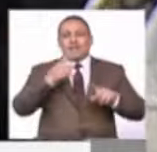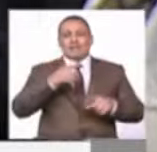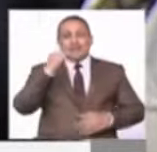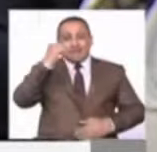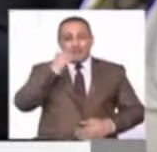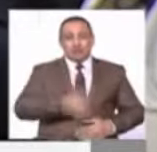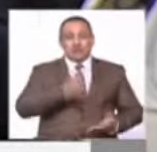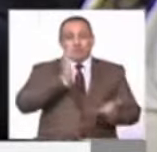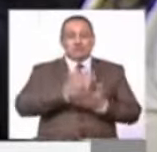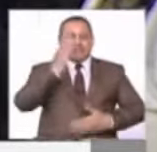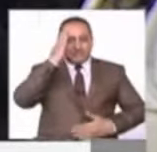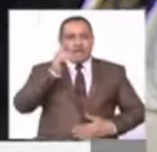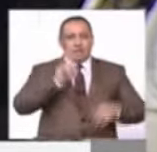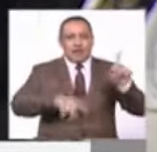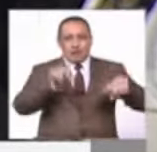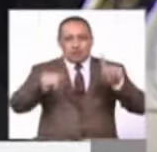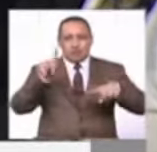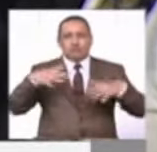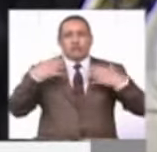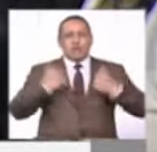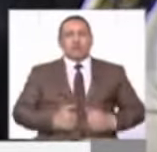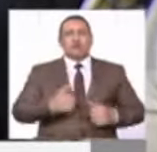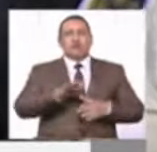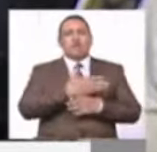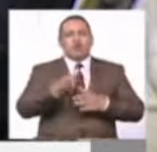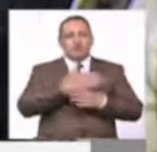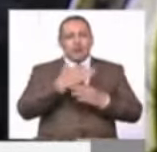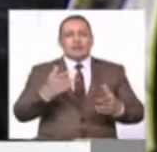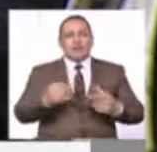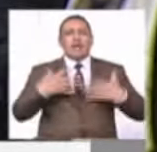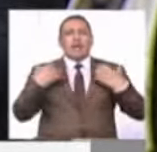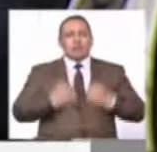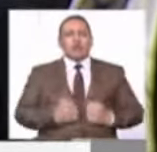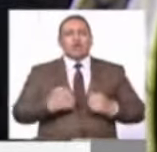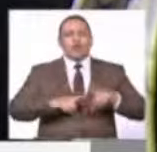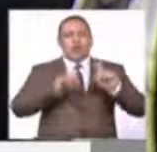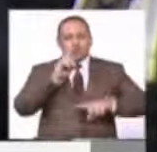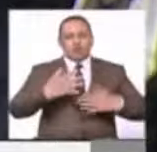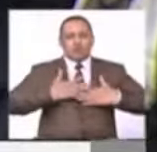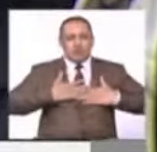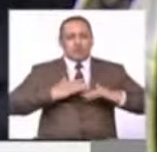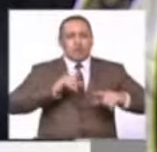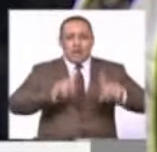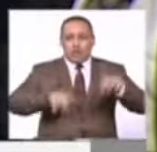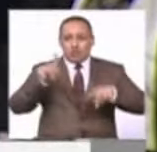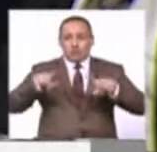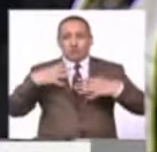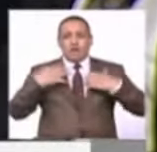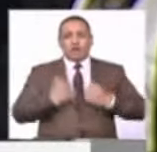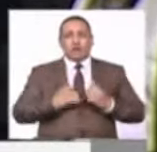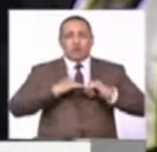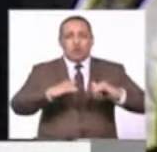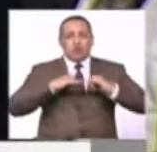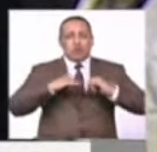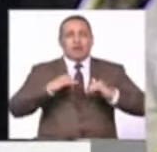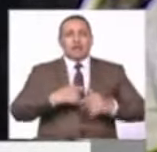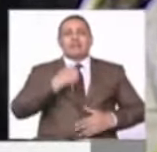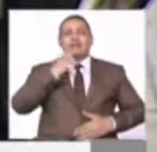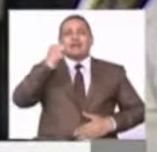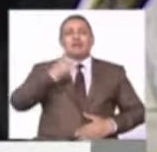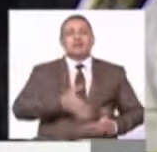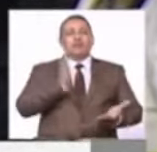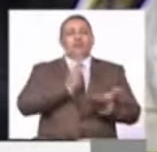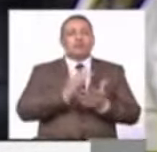esto lo saben los abogados que que comparten la profesión con con quien habla en este recinto en derecho sancionatorio no hay